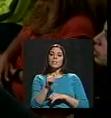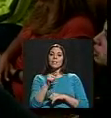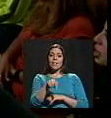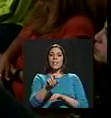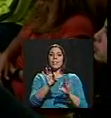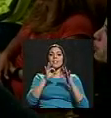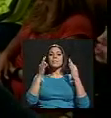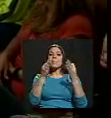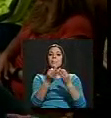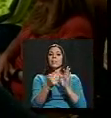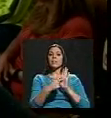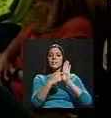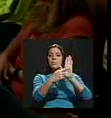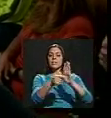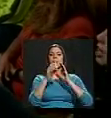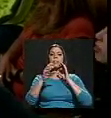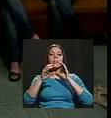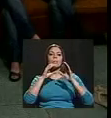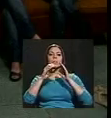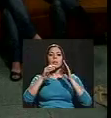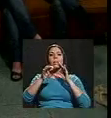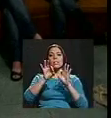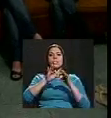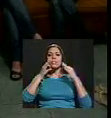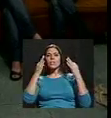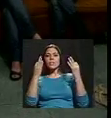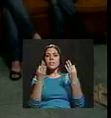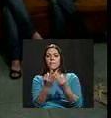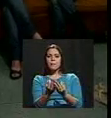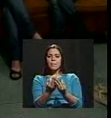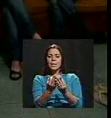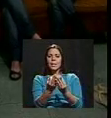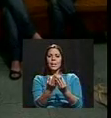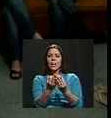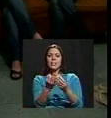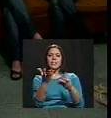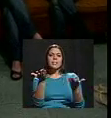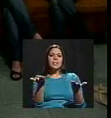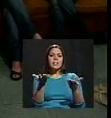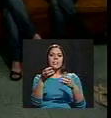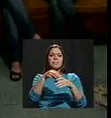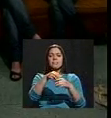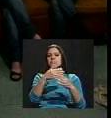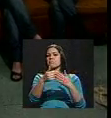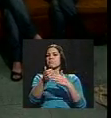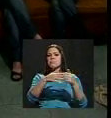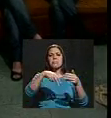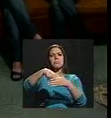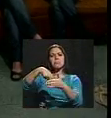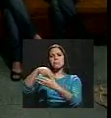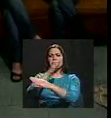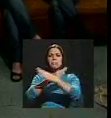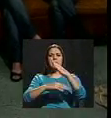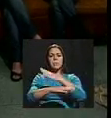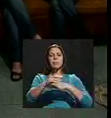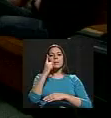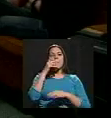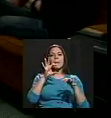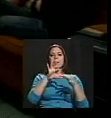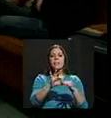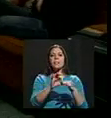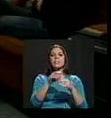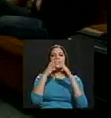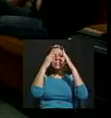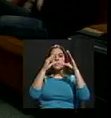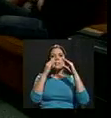nos demuestra que la comunicación y el círculo familiar se encuentran sobre cualquier discapacidad. Para Nexos les